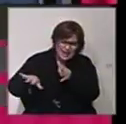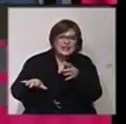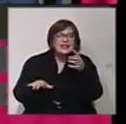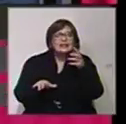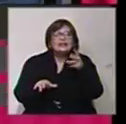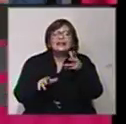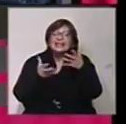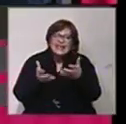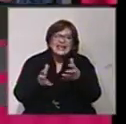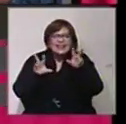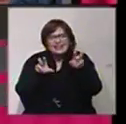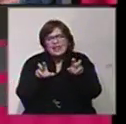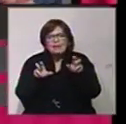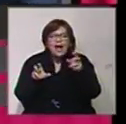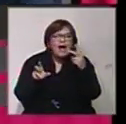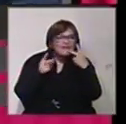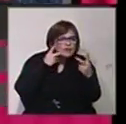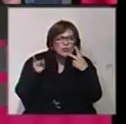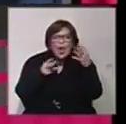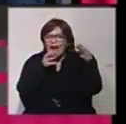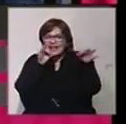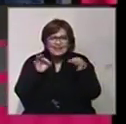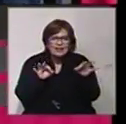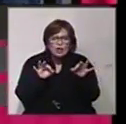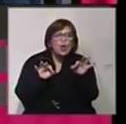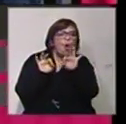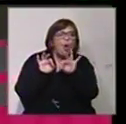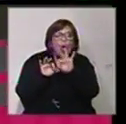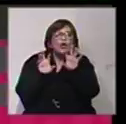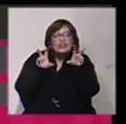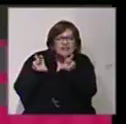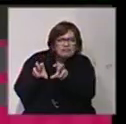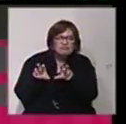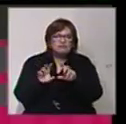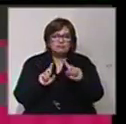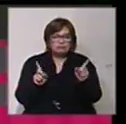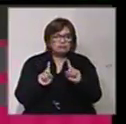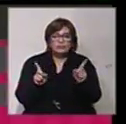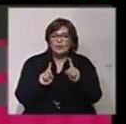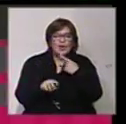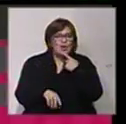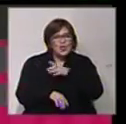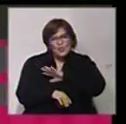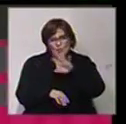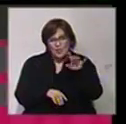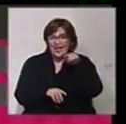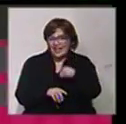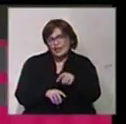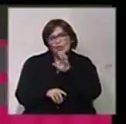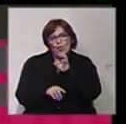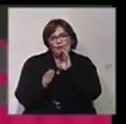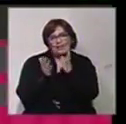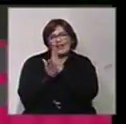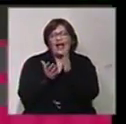como un eje temático, que sea visual, estético mínimo o de contenido? No, a ver, o sea, sin duda que el centro de todo esto es la historieta, pero de ahí